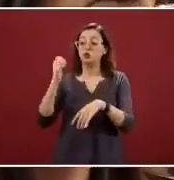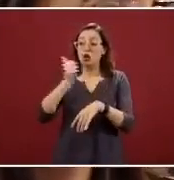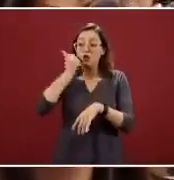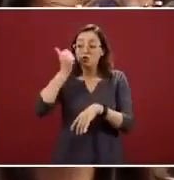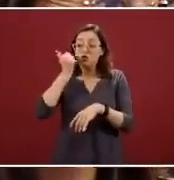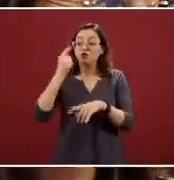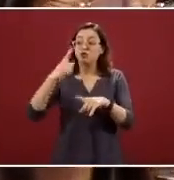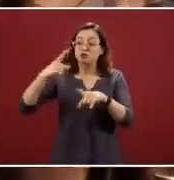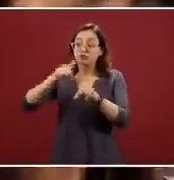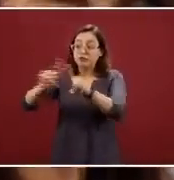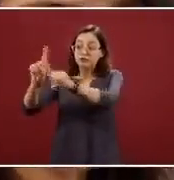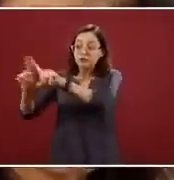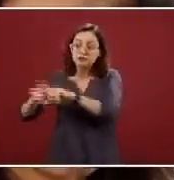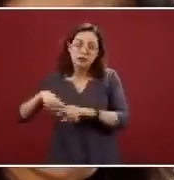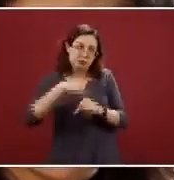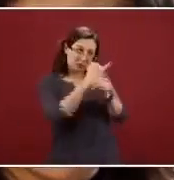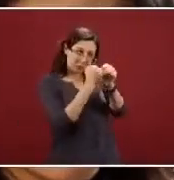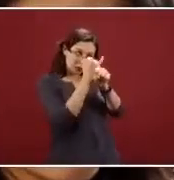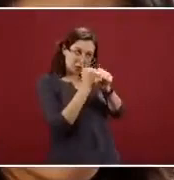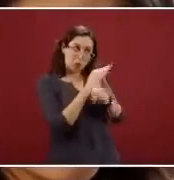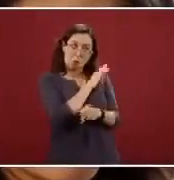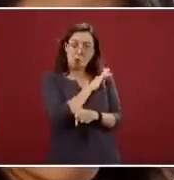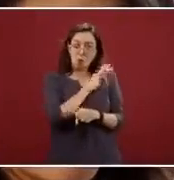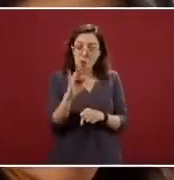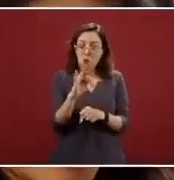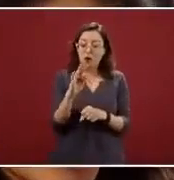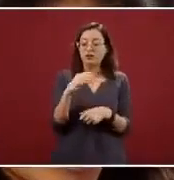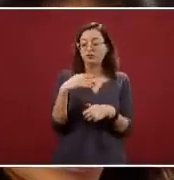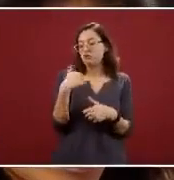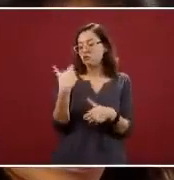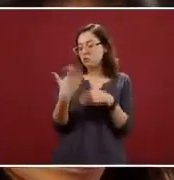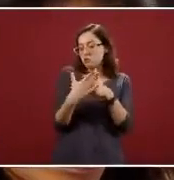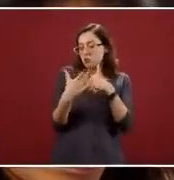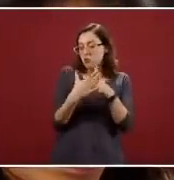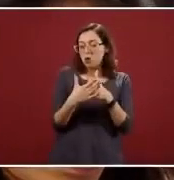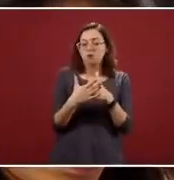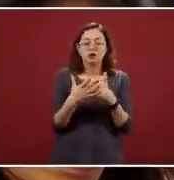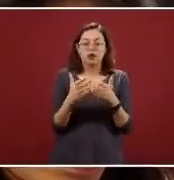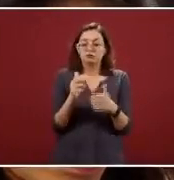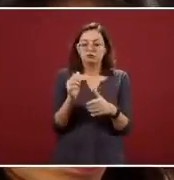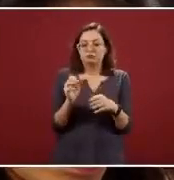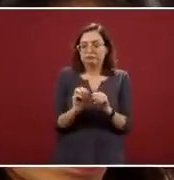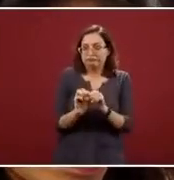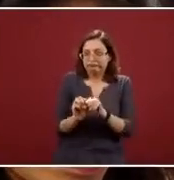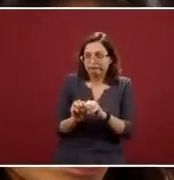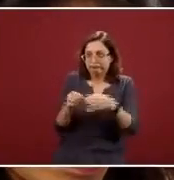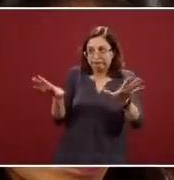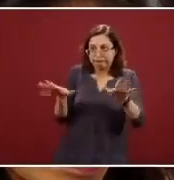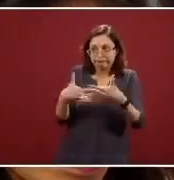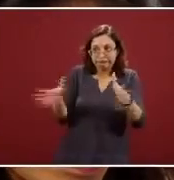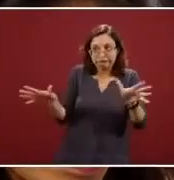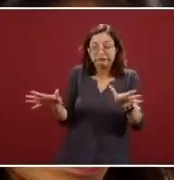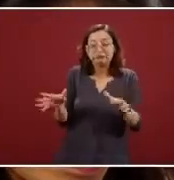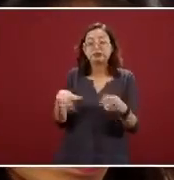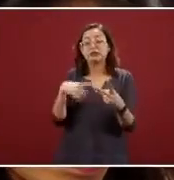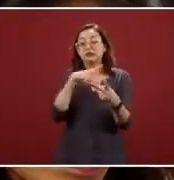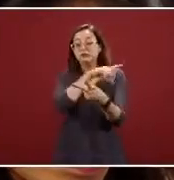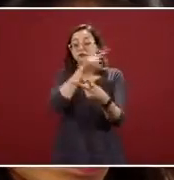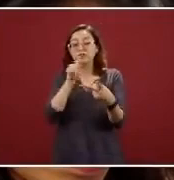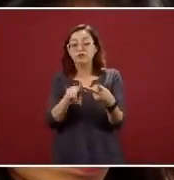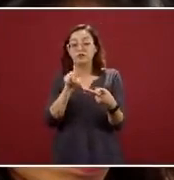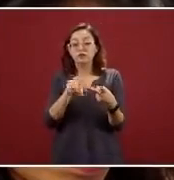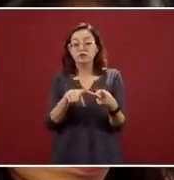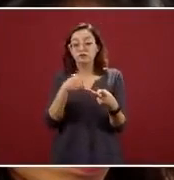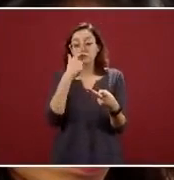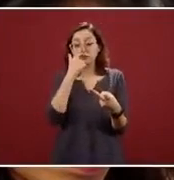los mismos datos que ustedes tienen, si lo van a sacar en una base CSV o algo por el estilo. Dos, si tienen contemplado en